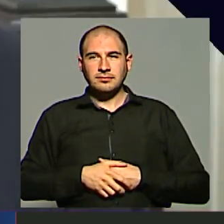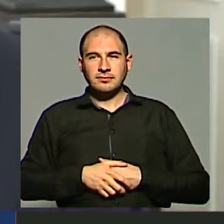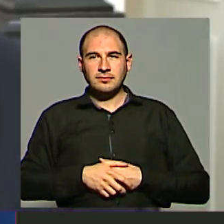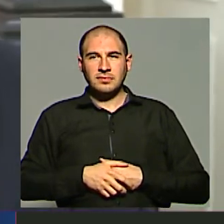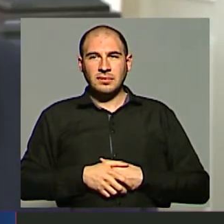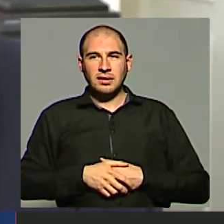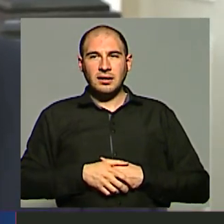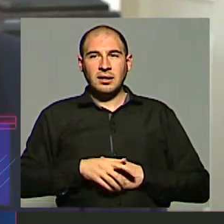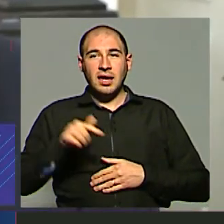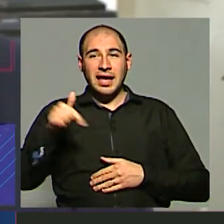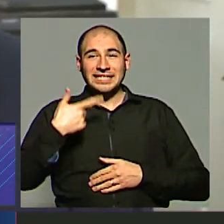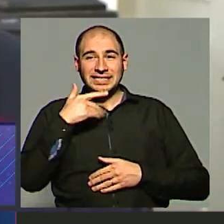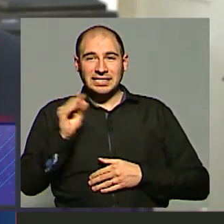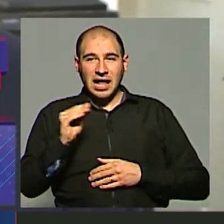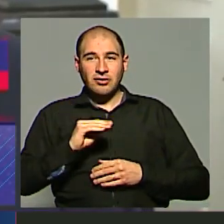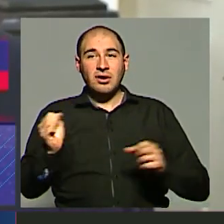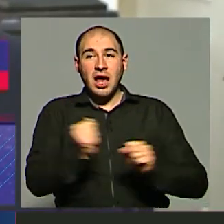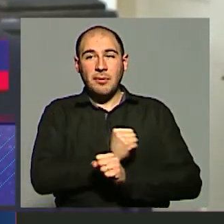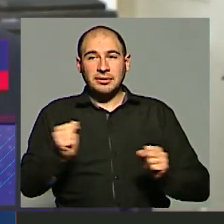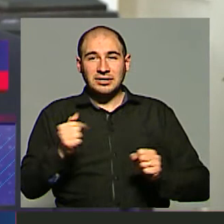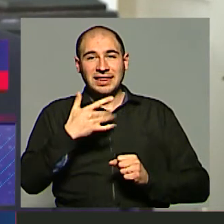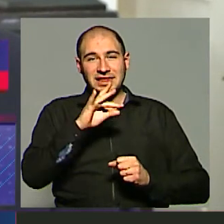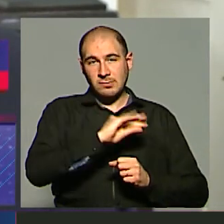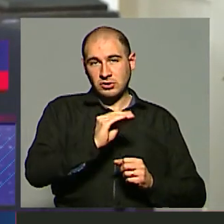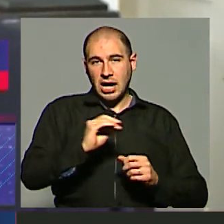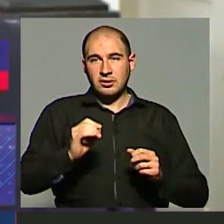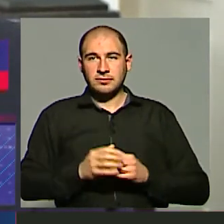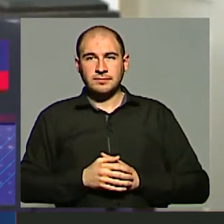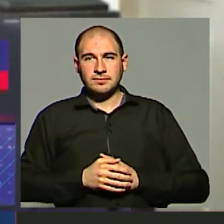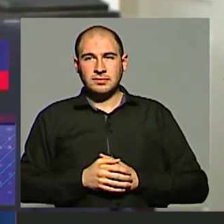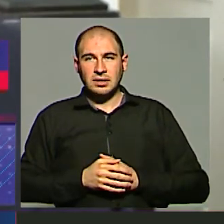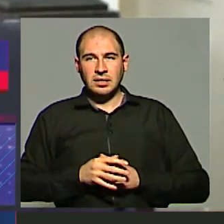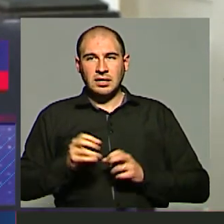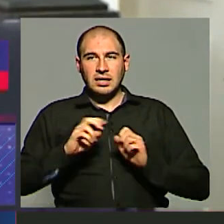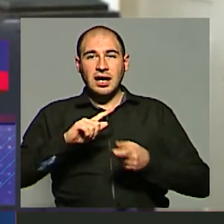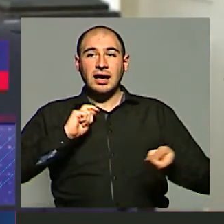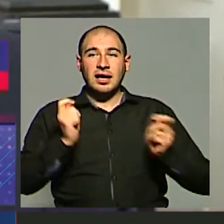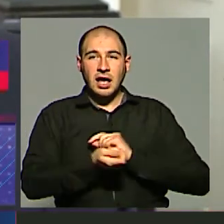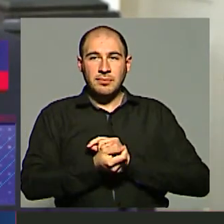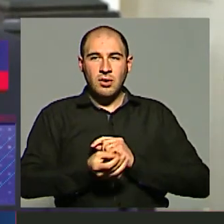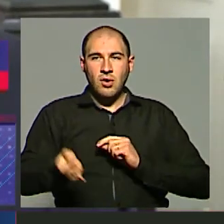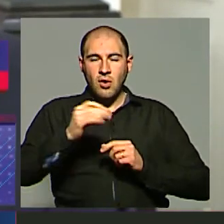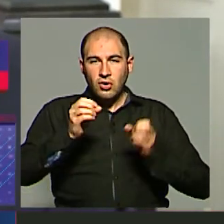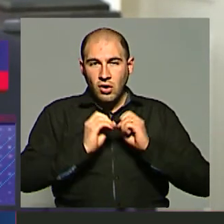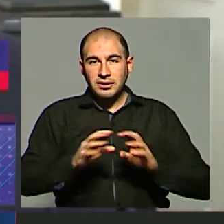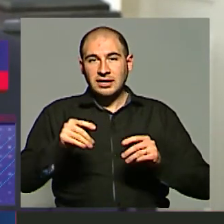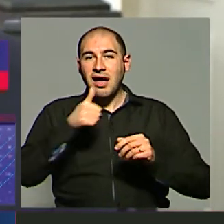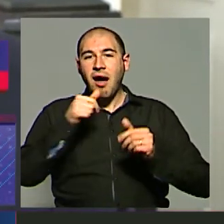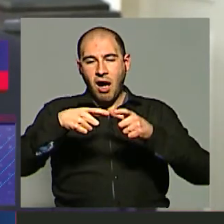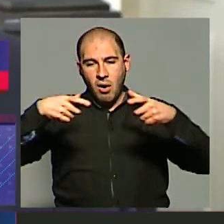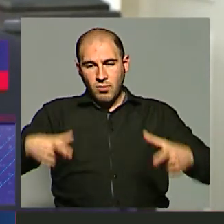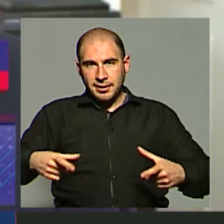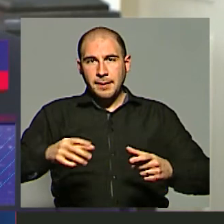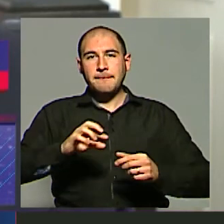Bueno, hoy vamos a tratar en el Senado una medida de sanción que viene de diputados sobre la modificación o sobre la implementación en el Perilago